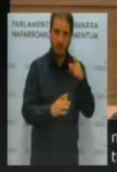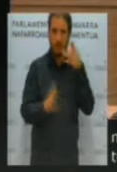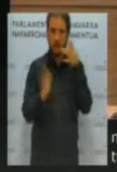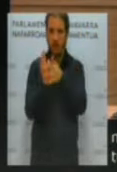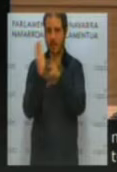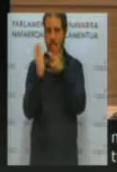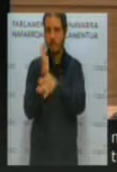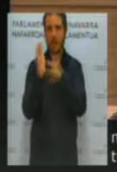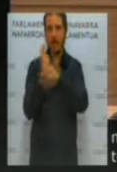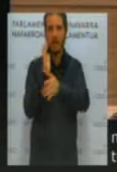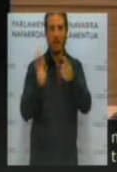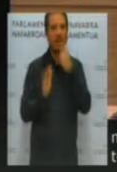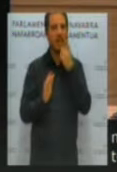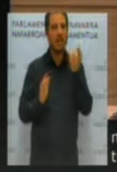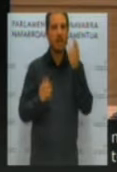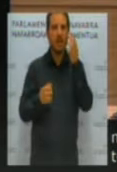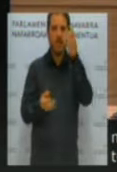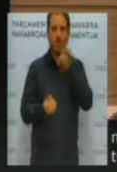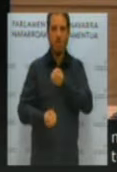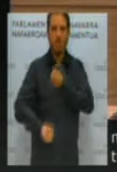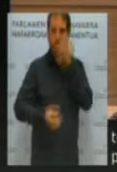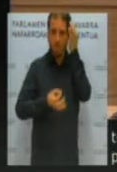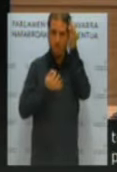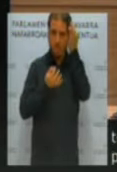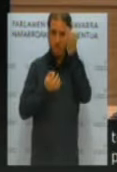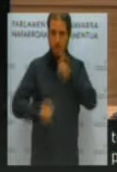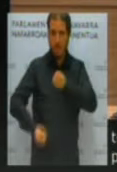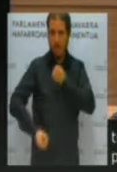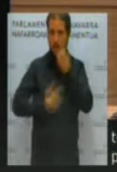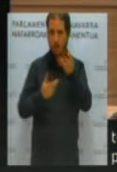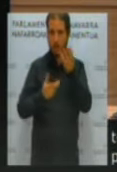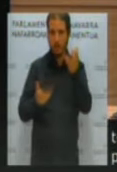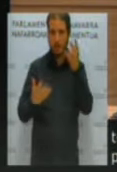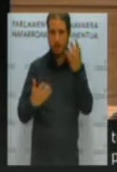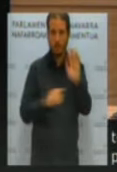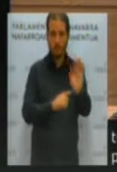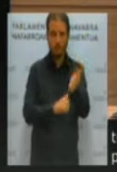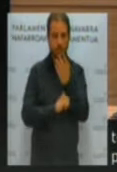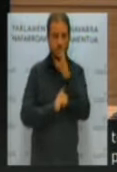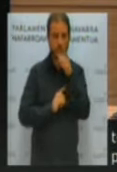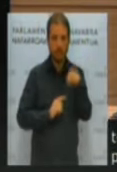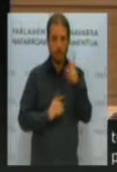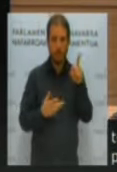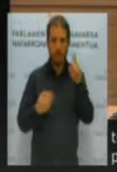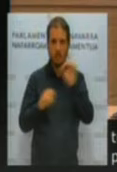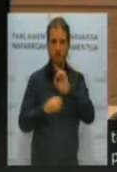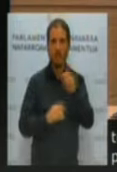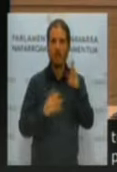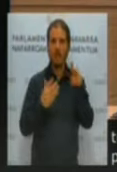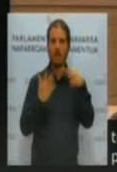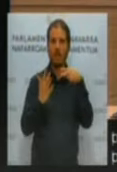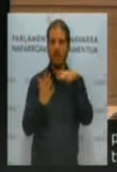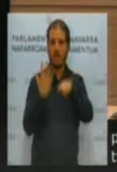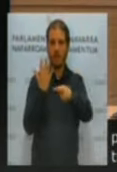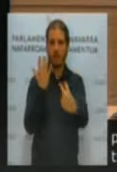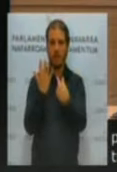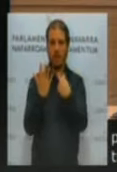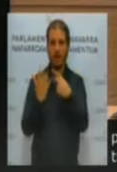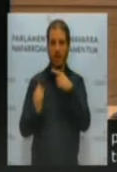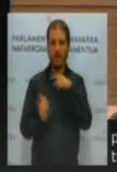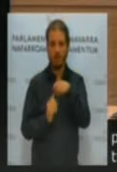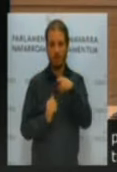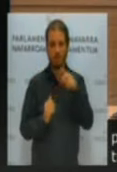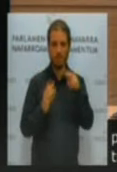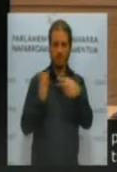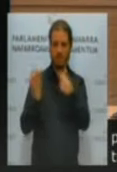los podamos tener, porque eso es transparencia, pero su Gobierno de transparencia, sabe poco, deslogan mucho, y